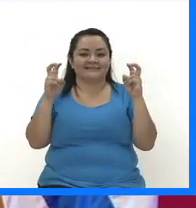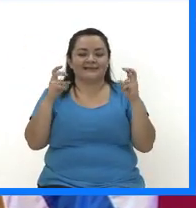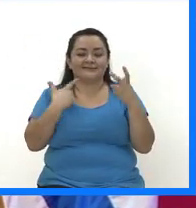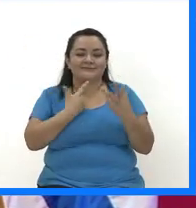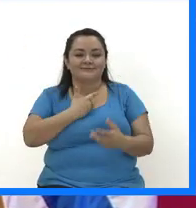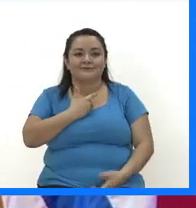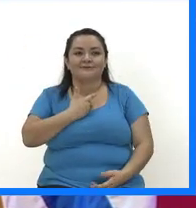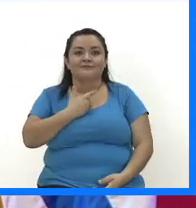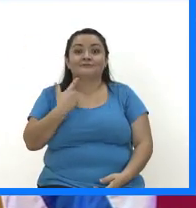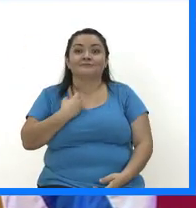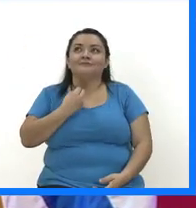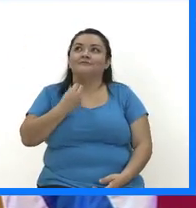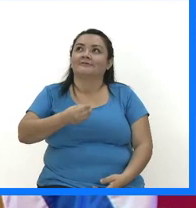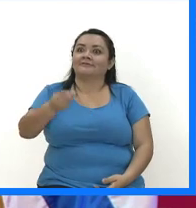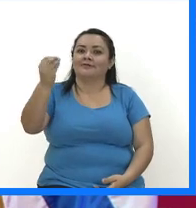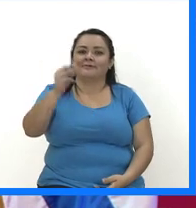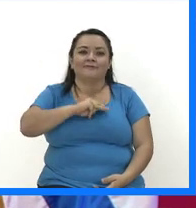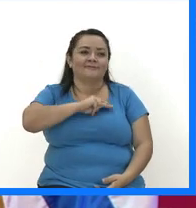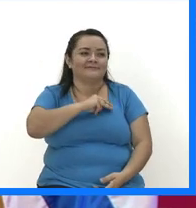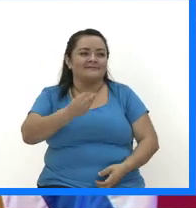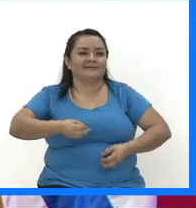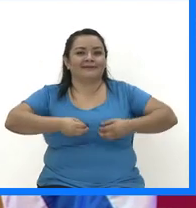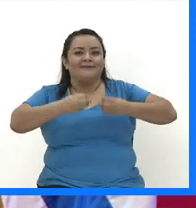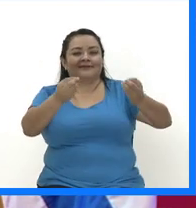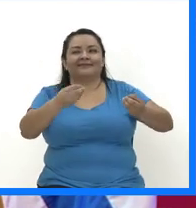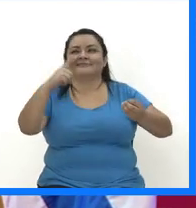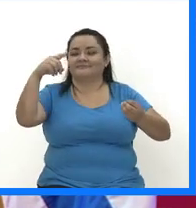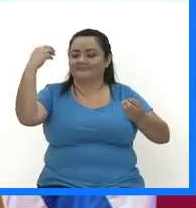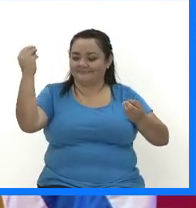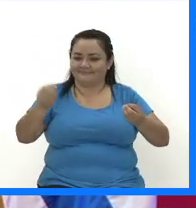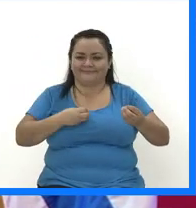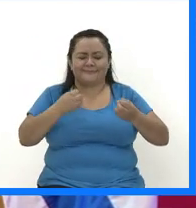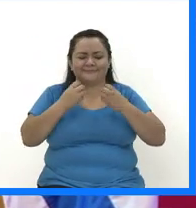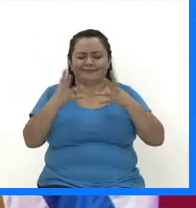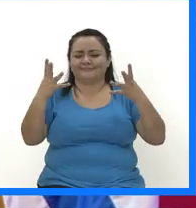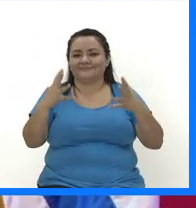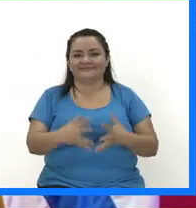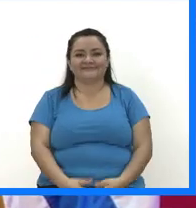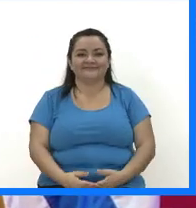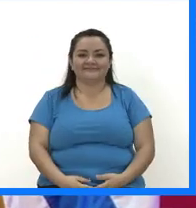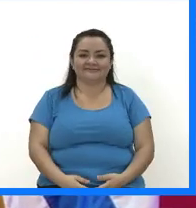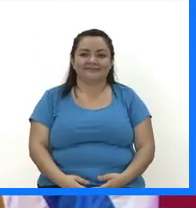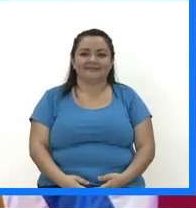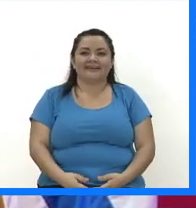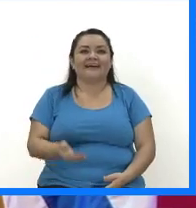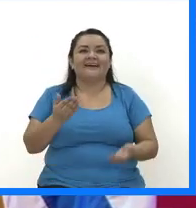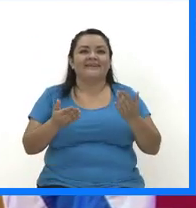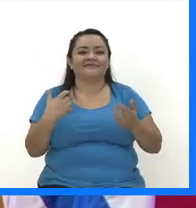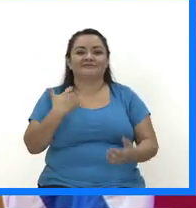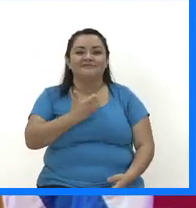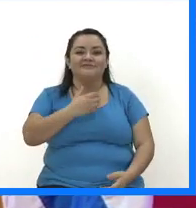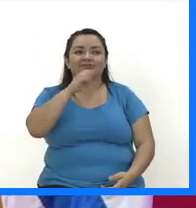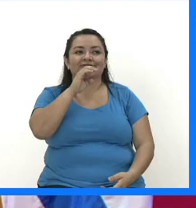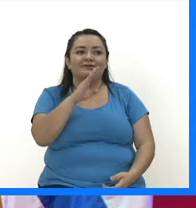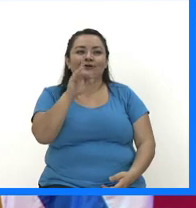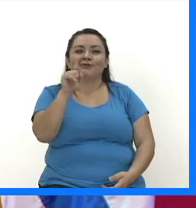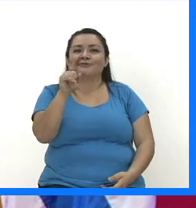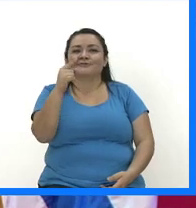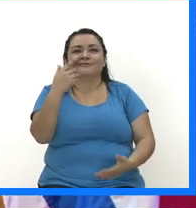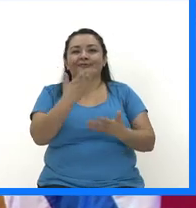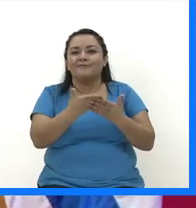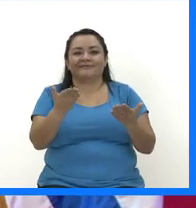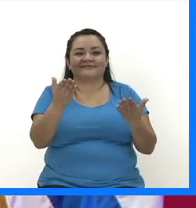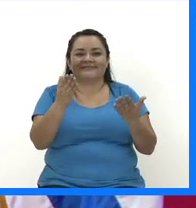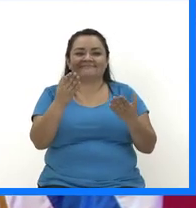cosas que nosotros entregamos a dios o al ministerio y dios no la devuelve cuadruplicadas cuántas veces hemos 28 o por un detalle